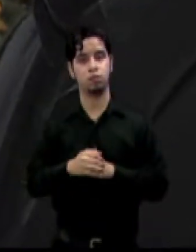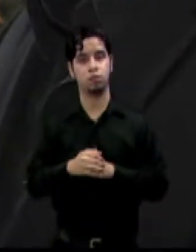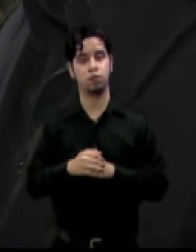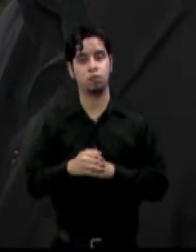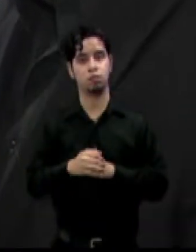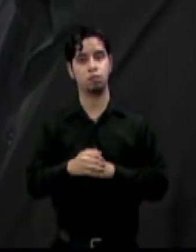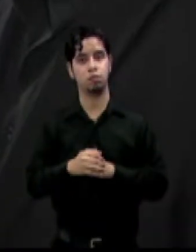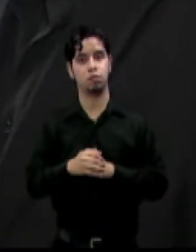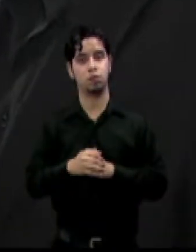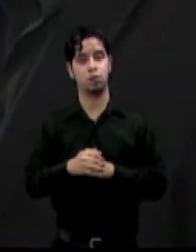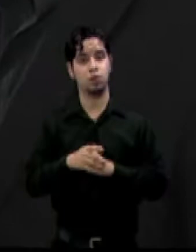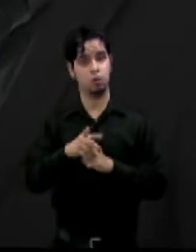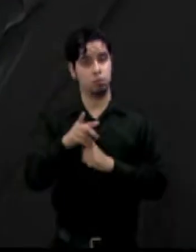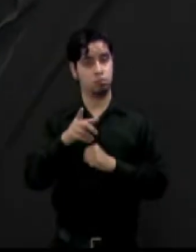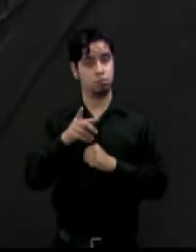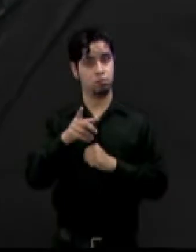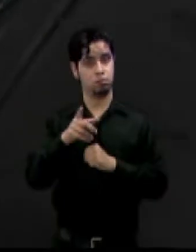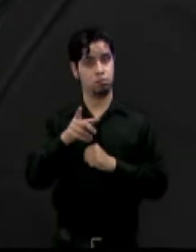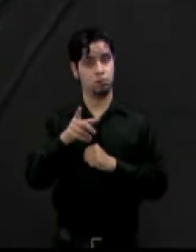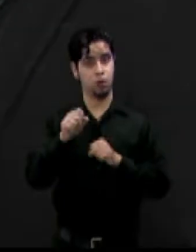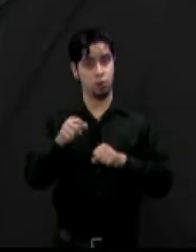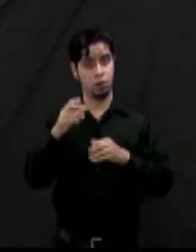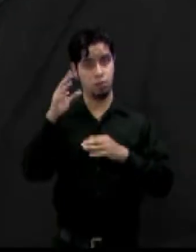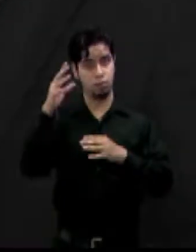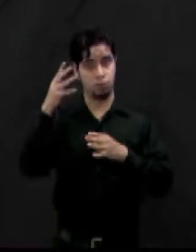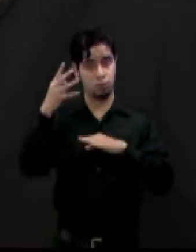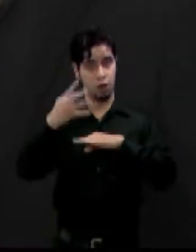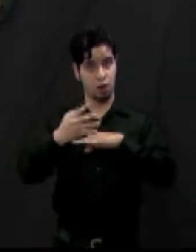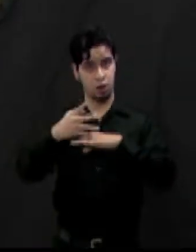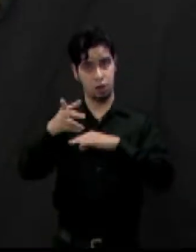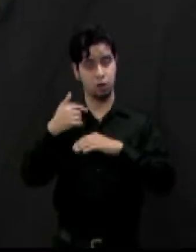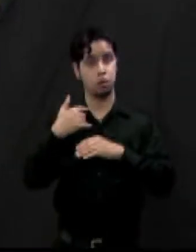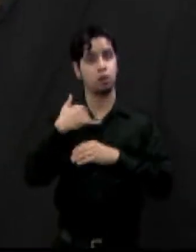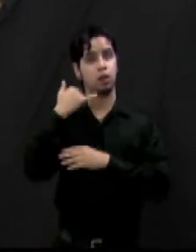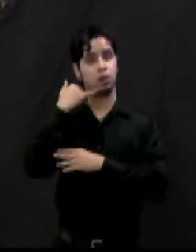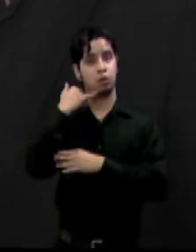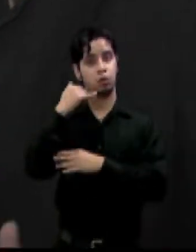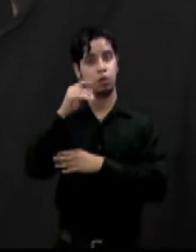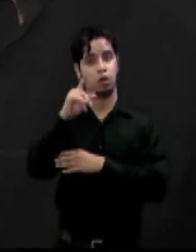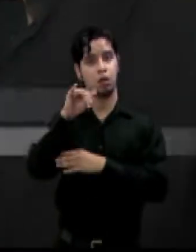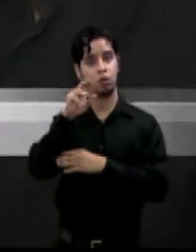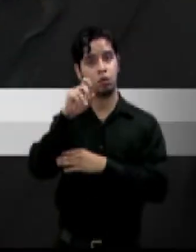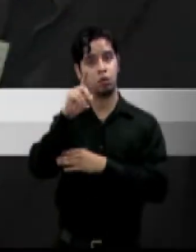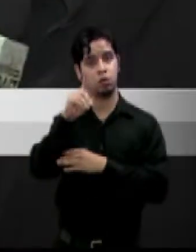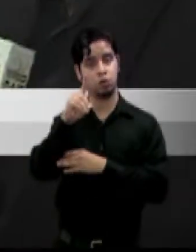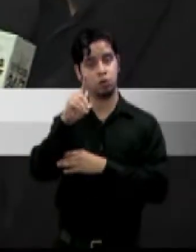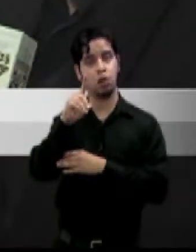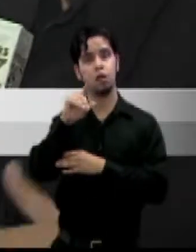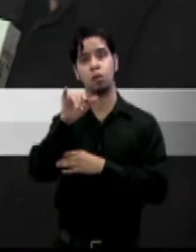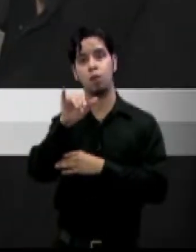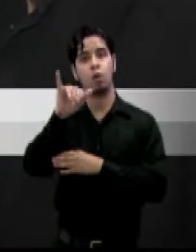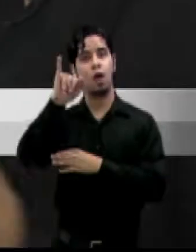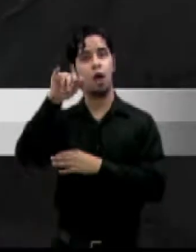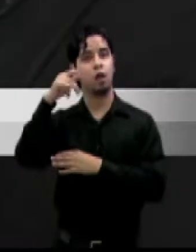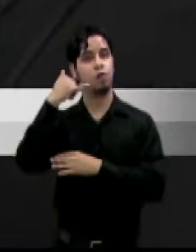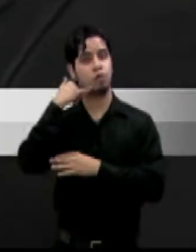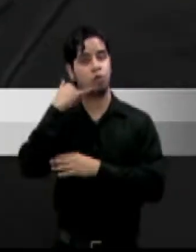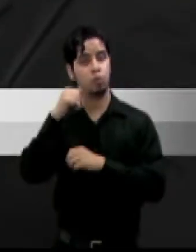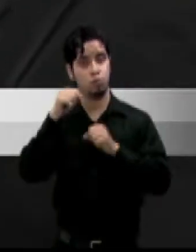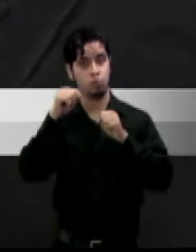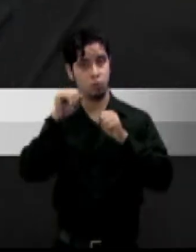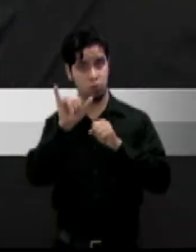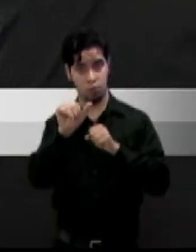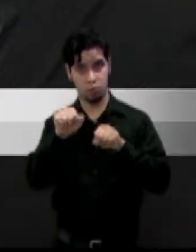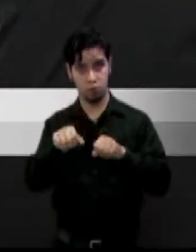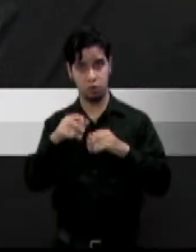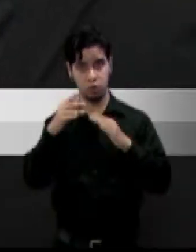derechosdebolsillo.com es el nombre de la aplicación. Correcto. Y la pueden accesar tanto en teléfonos Android como en teléfonos los iPhone, y también a través del internet también pueden accesarlo.